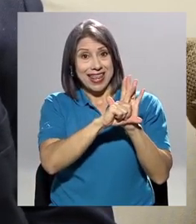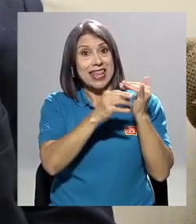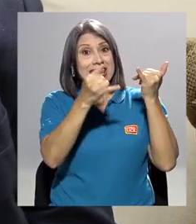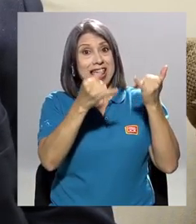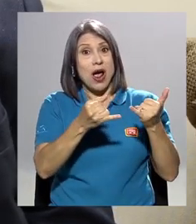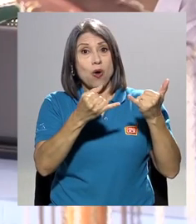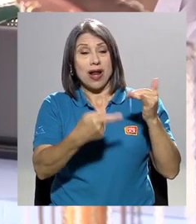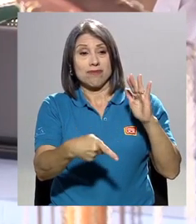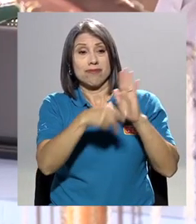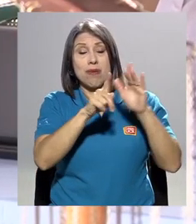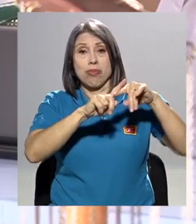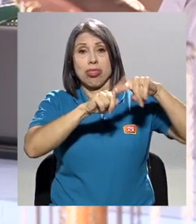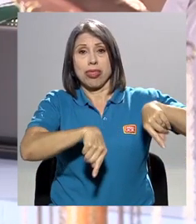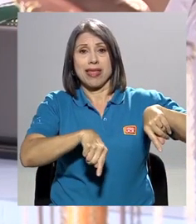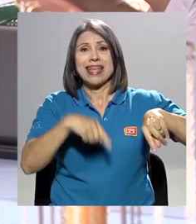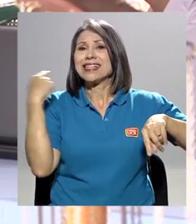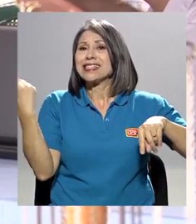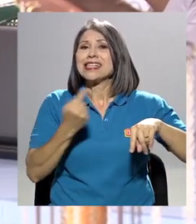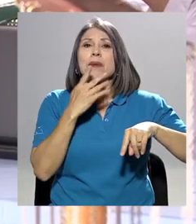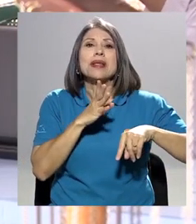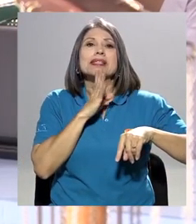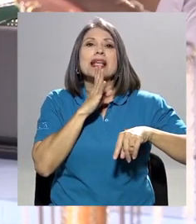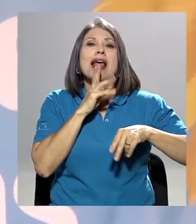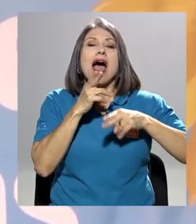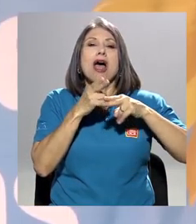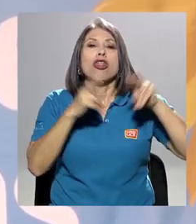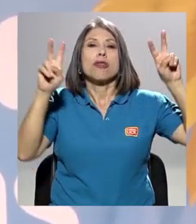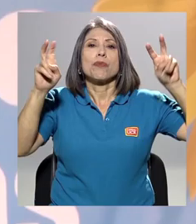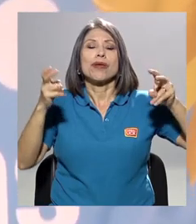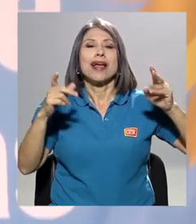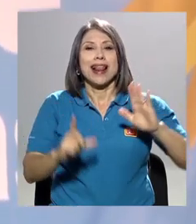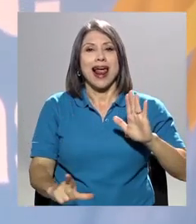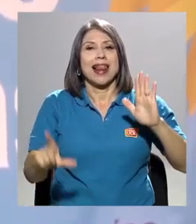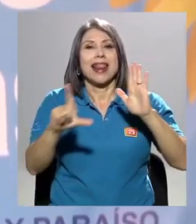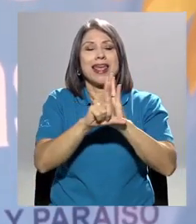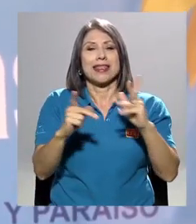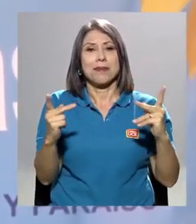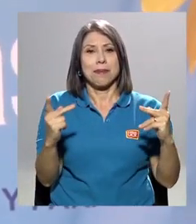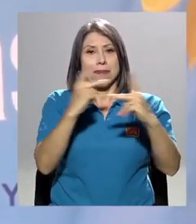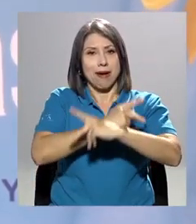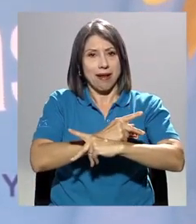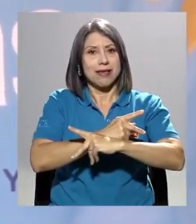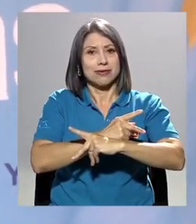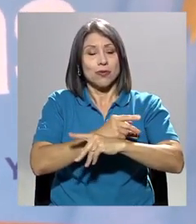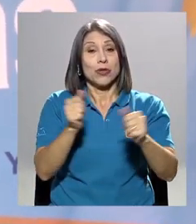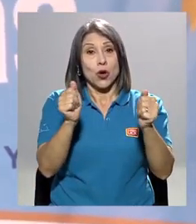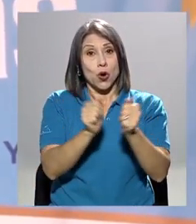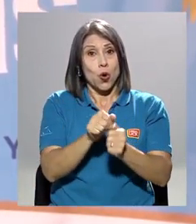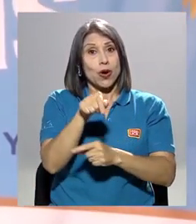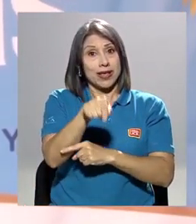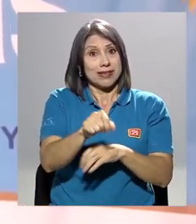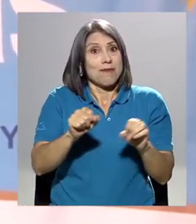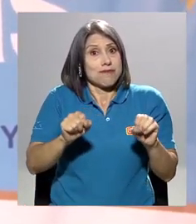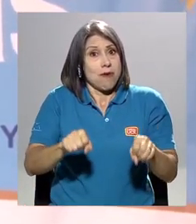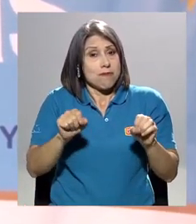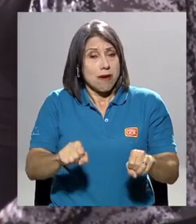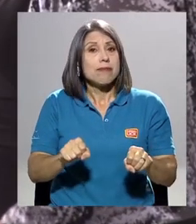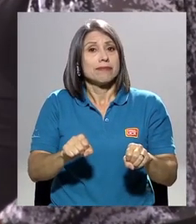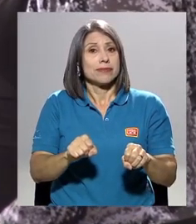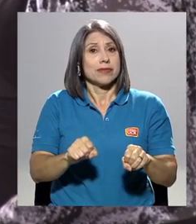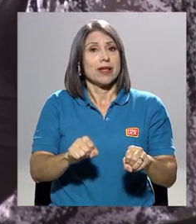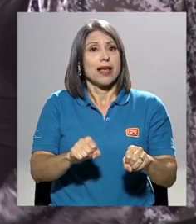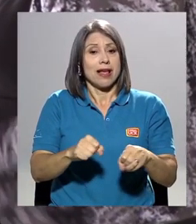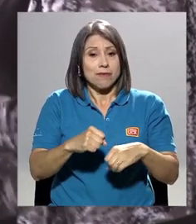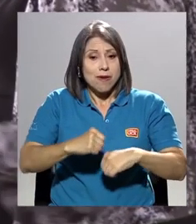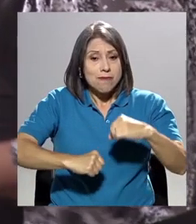le ha denominado siempre la Ley de Paraíso. Con la cual fue posible entonces la creación de